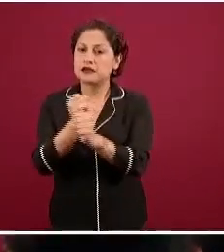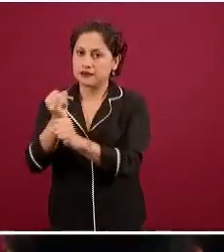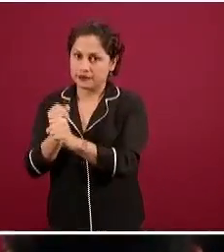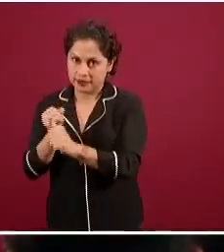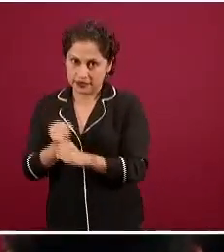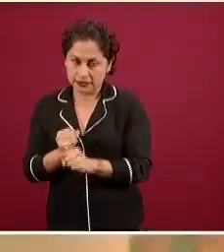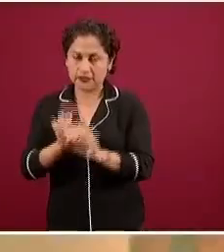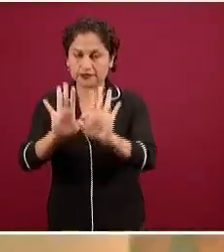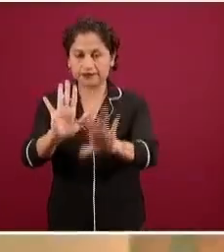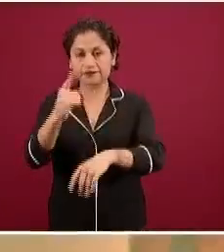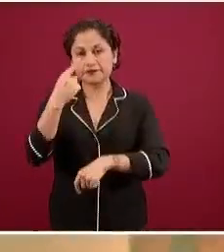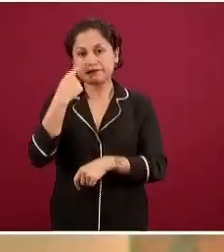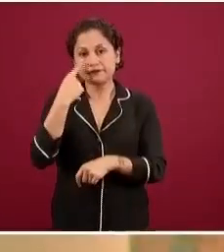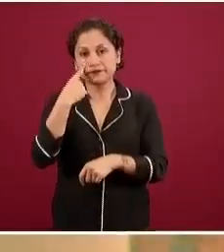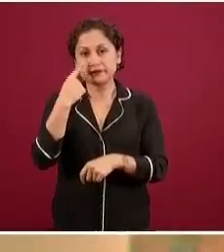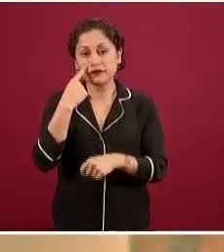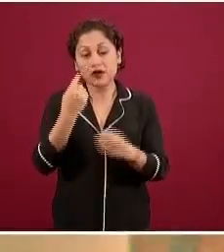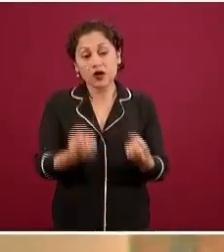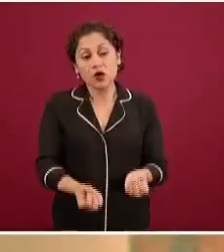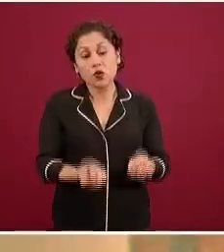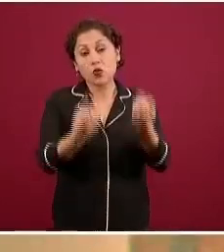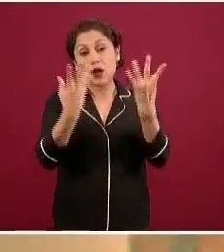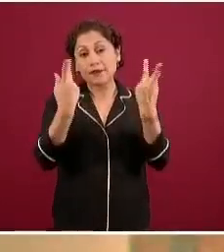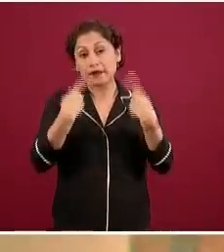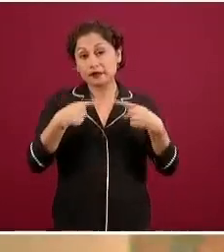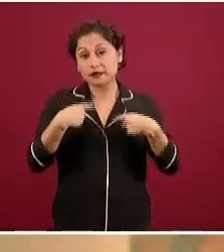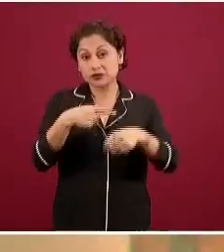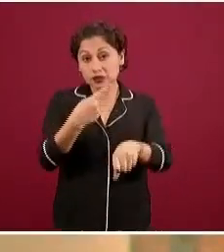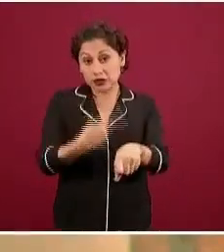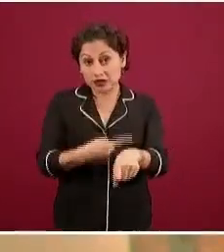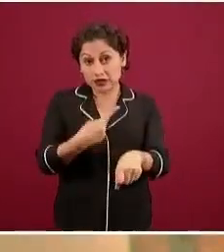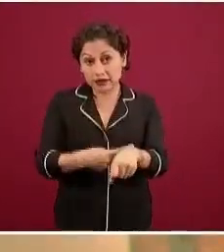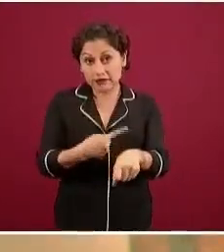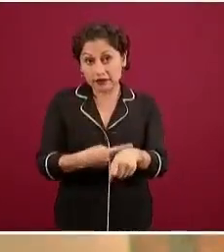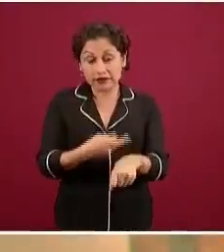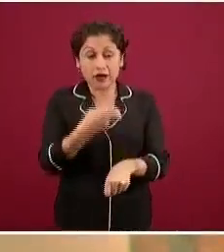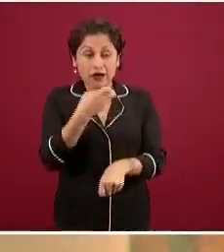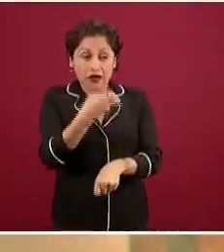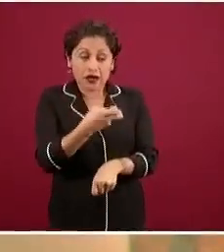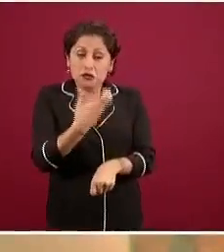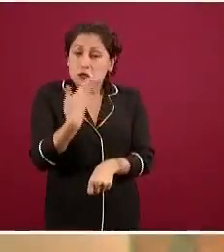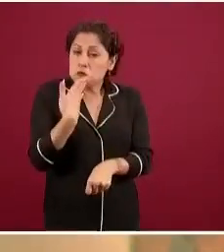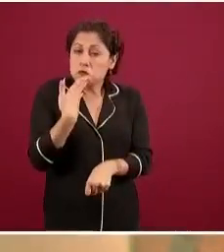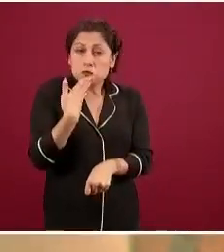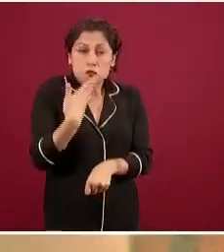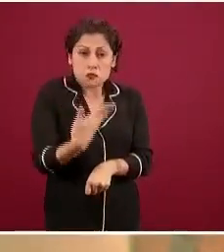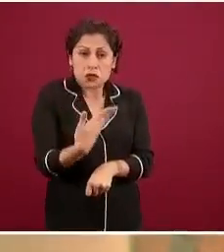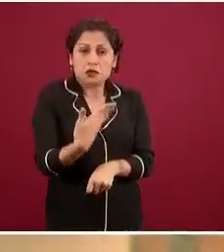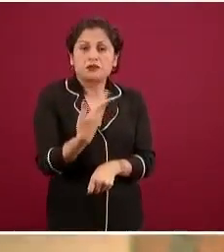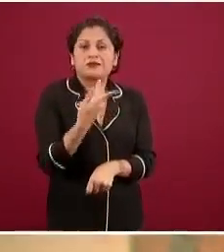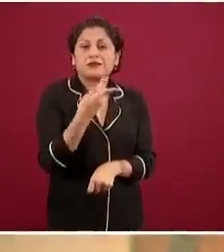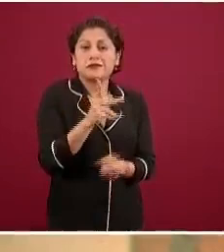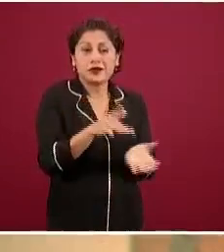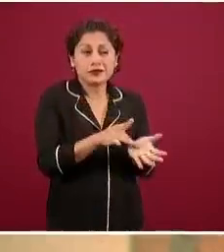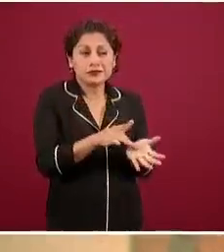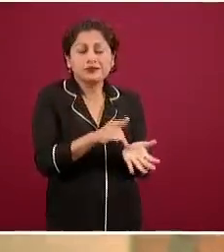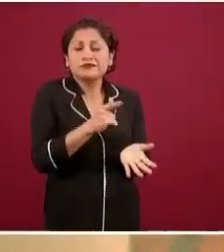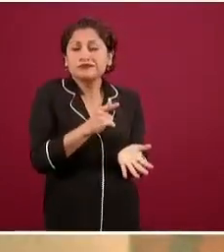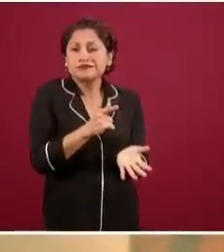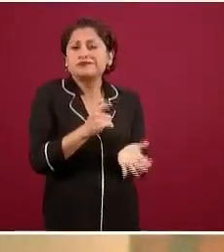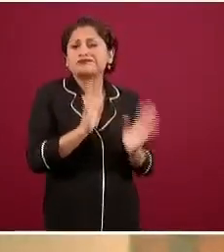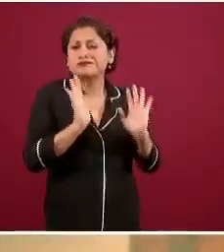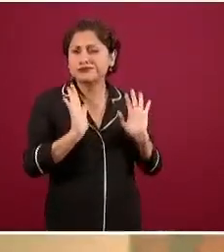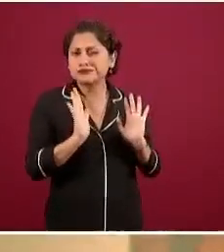es la mínima pieza de información que uno puede tener y que uno necesita. Pero lo relevante